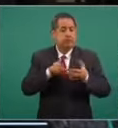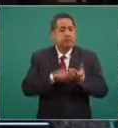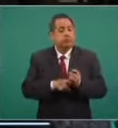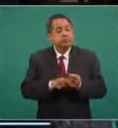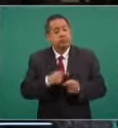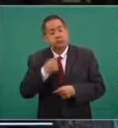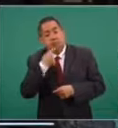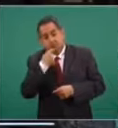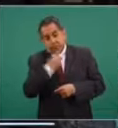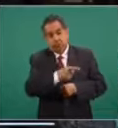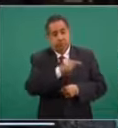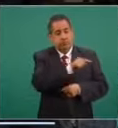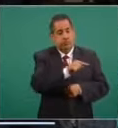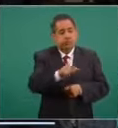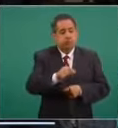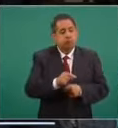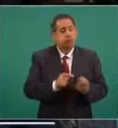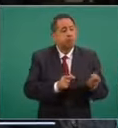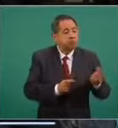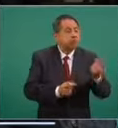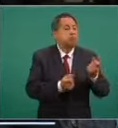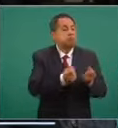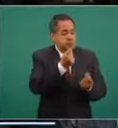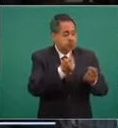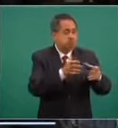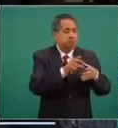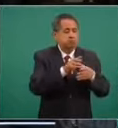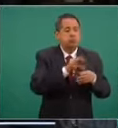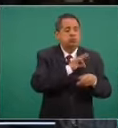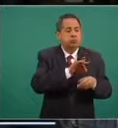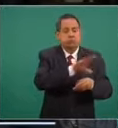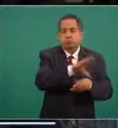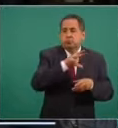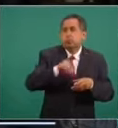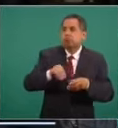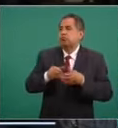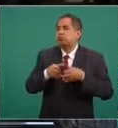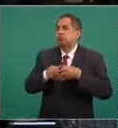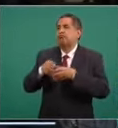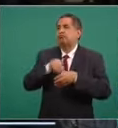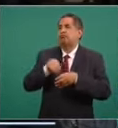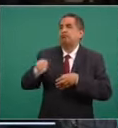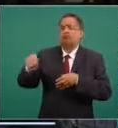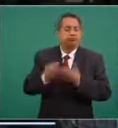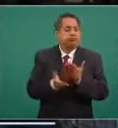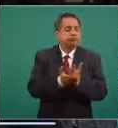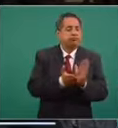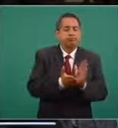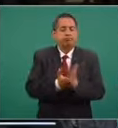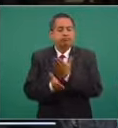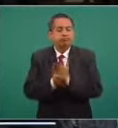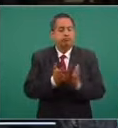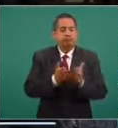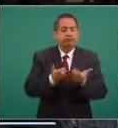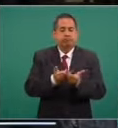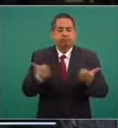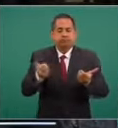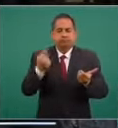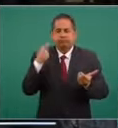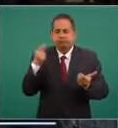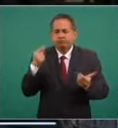están diciendo que solo algunos van a poder irse a las brigadas y están separando a otros. ¿Sabe para qué los están